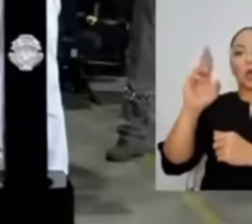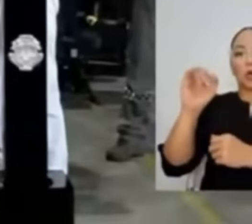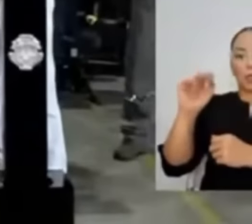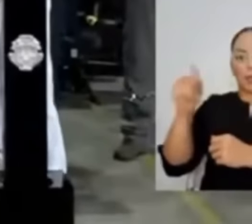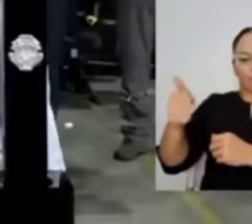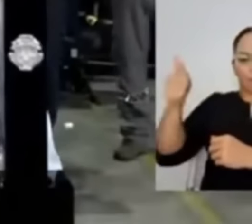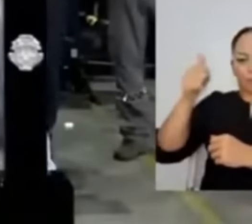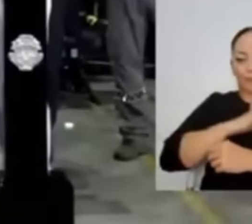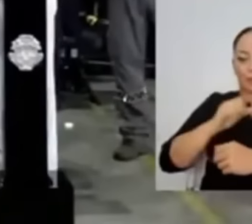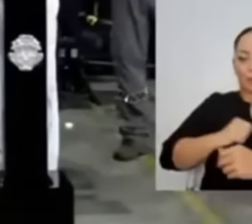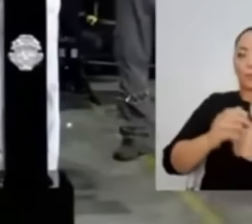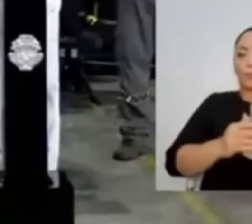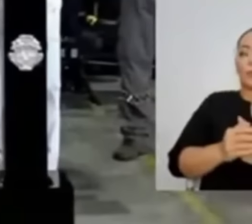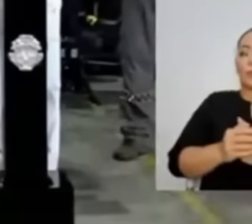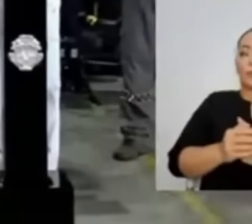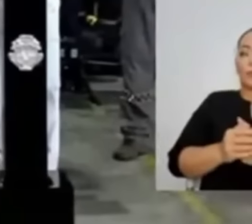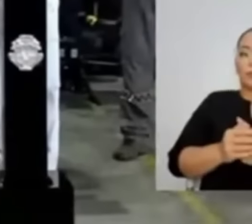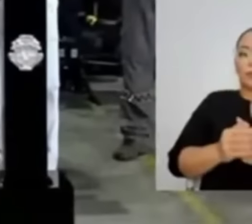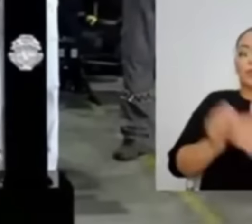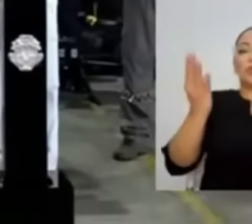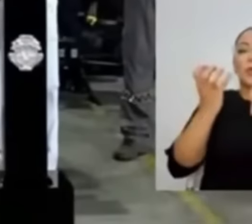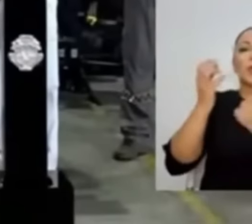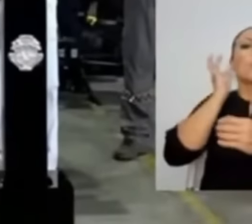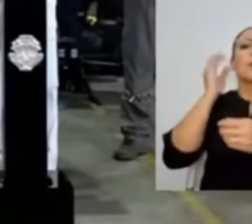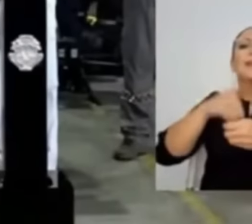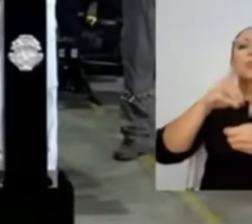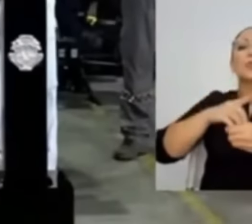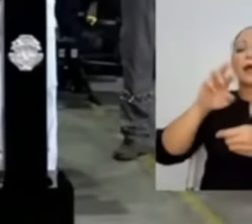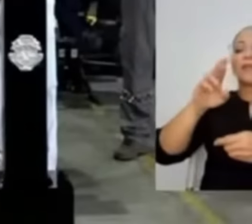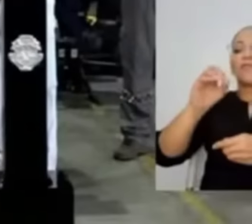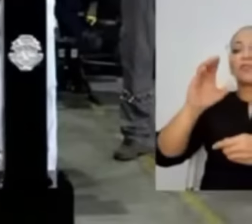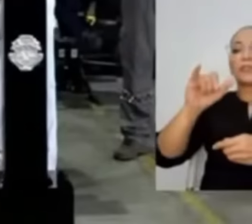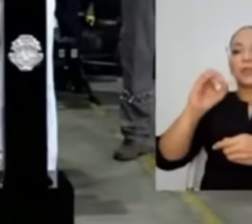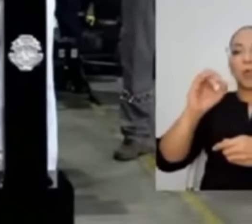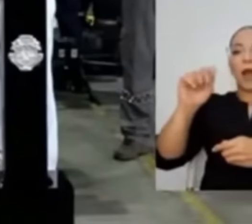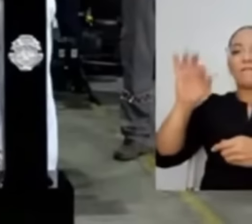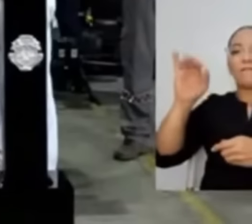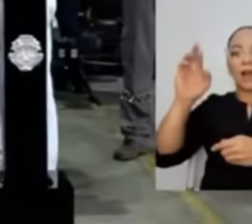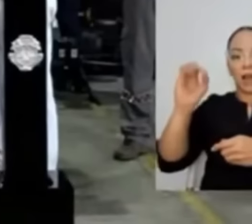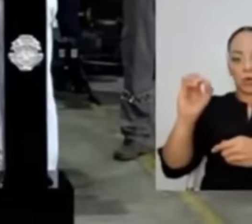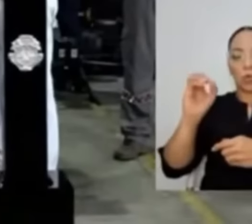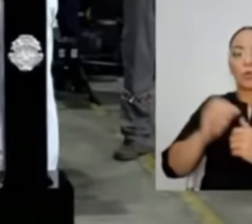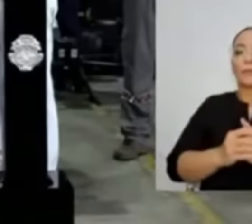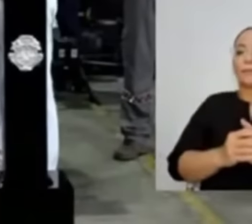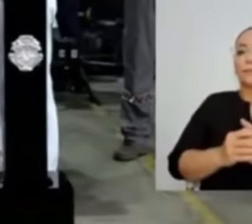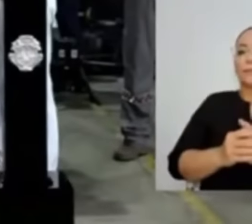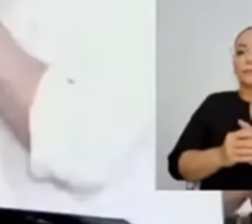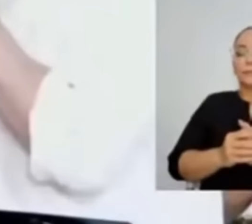Quiero que la diputada Rocío, ¿qué es? Alfaro. Alfaro. Rocío Alfaro,